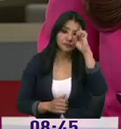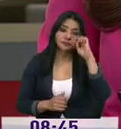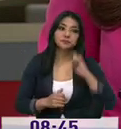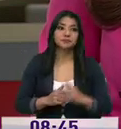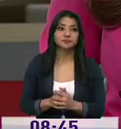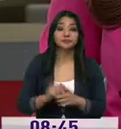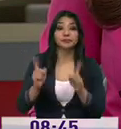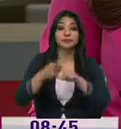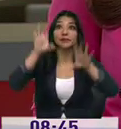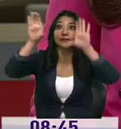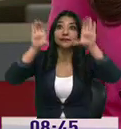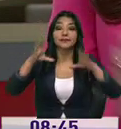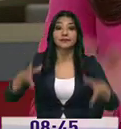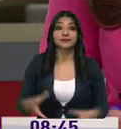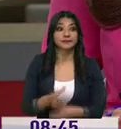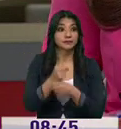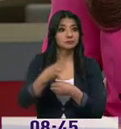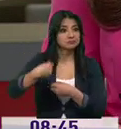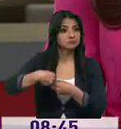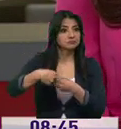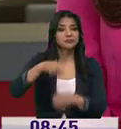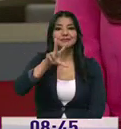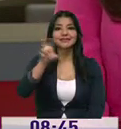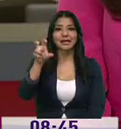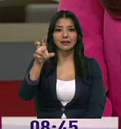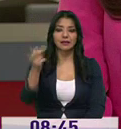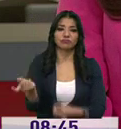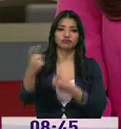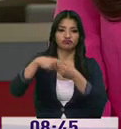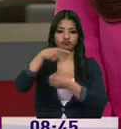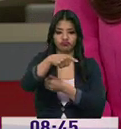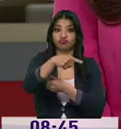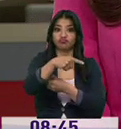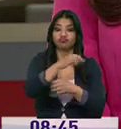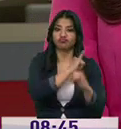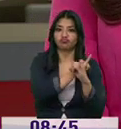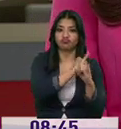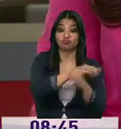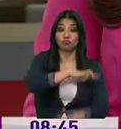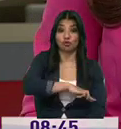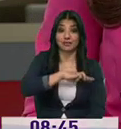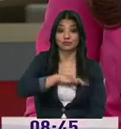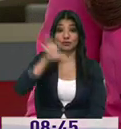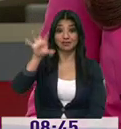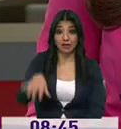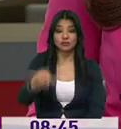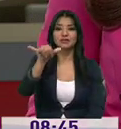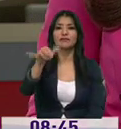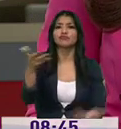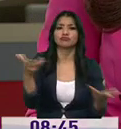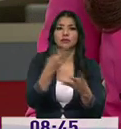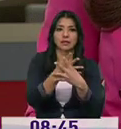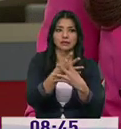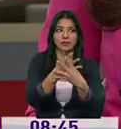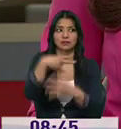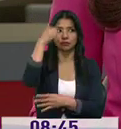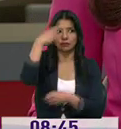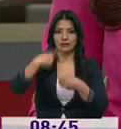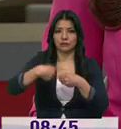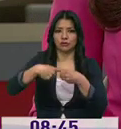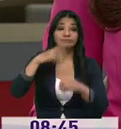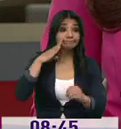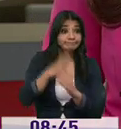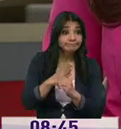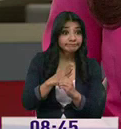de seguridad en la que participaron 30 dependencias del municipio y del estado se realizó este sábado en Carcelén, norte de Quito, con el objetivo de